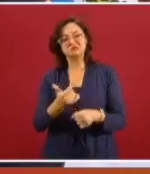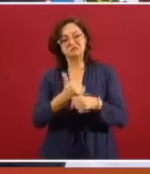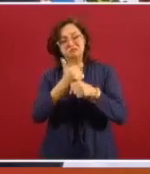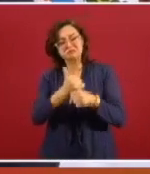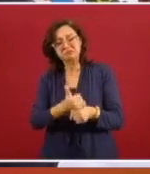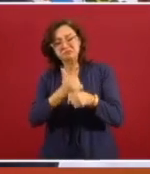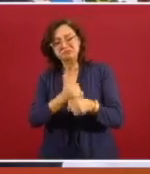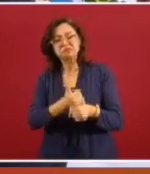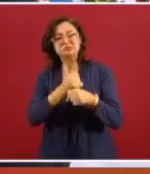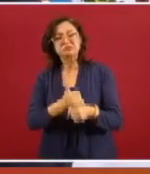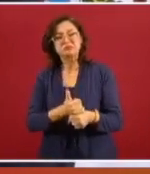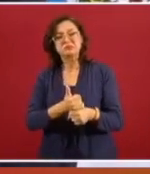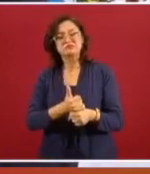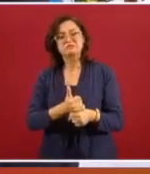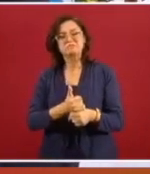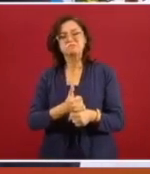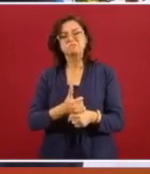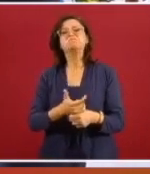saldremos adelante,